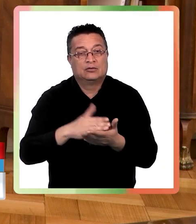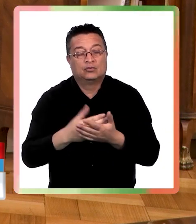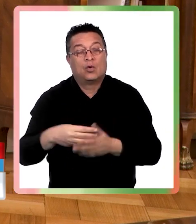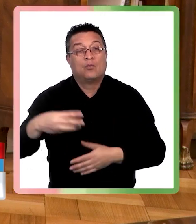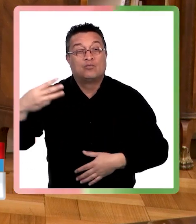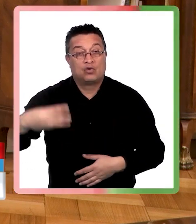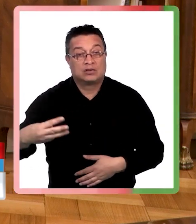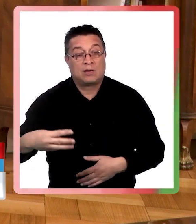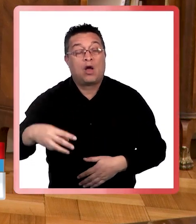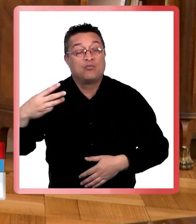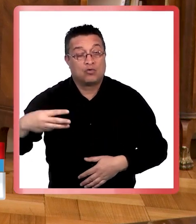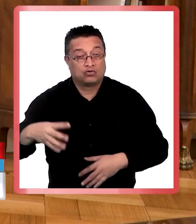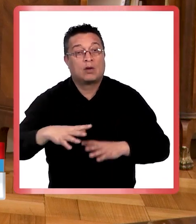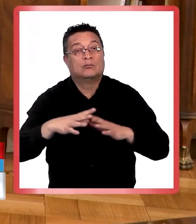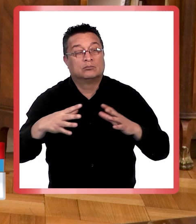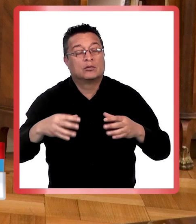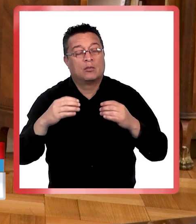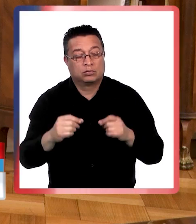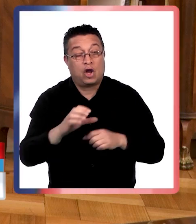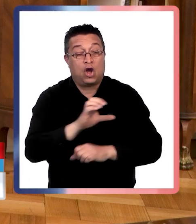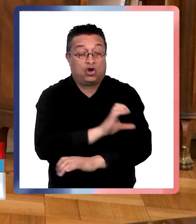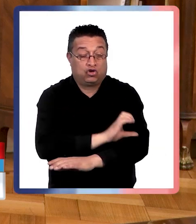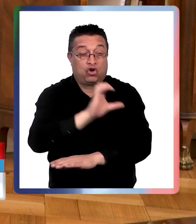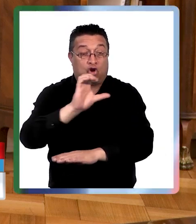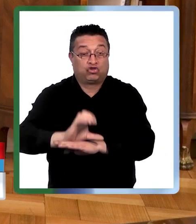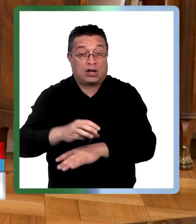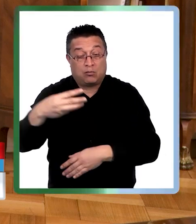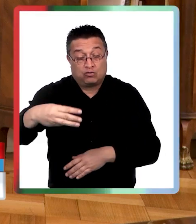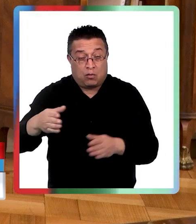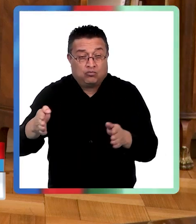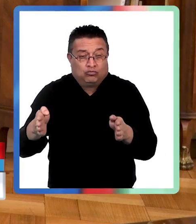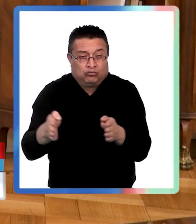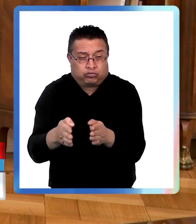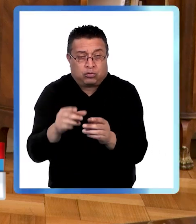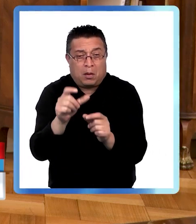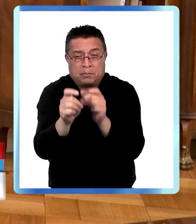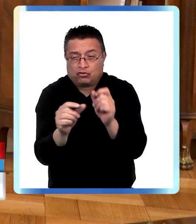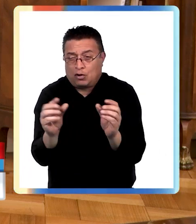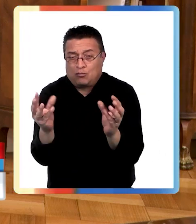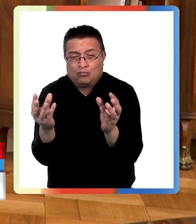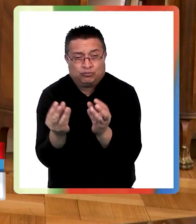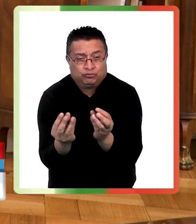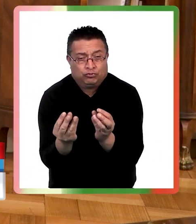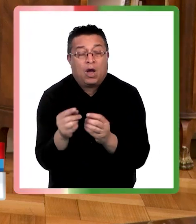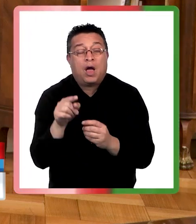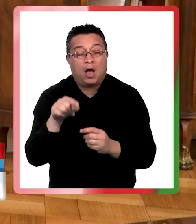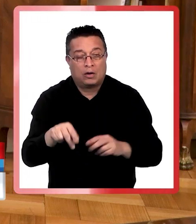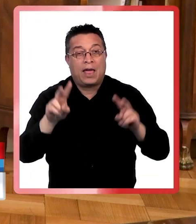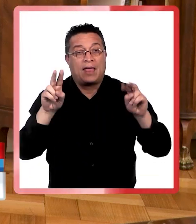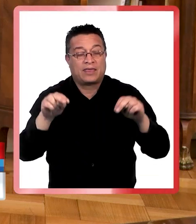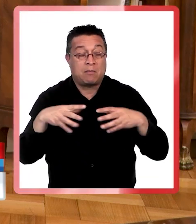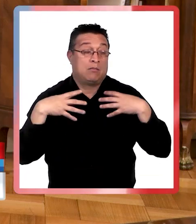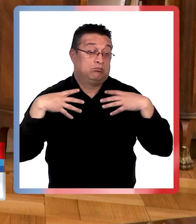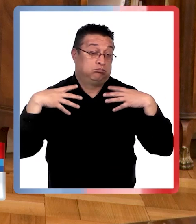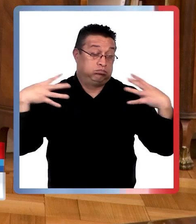esos municipios con muy bajita población. Colchane es un municipio muy pequeño, con baja población, pero que hoy día atiende un tema enorme, que es un tema